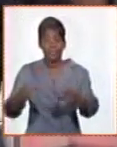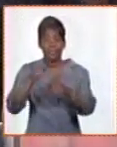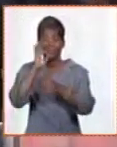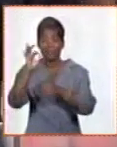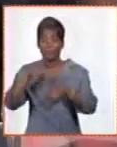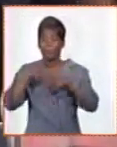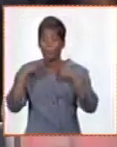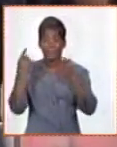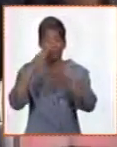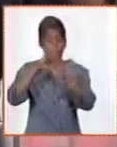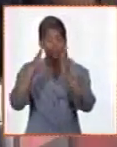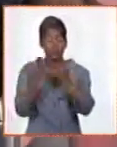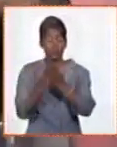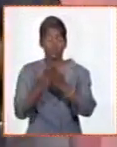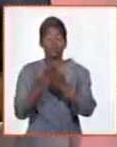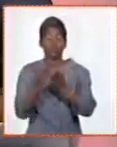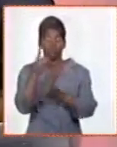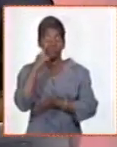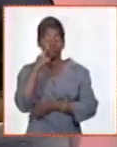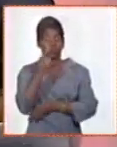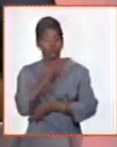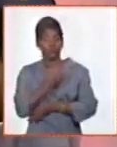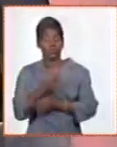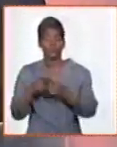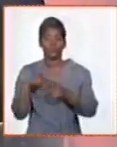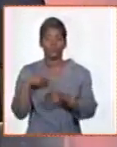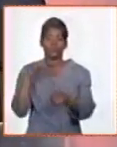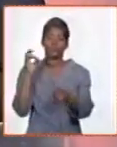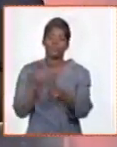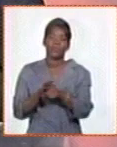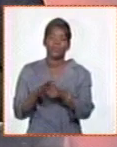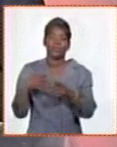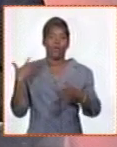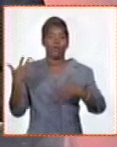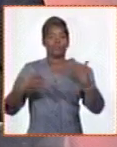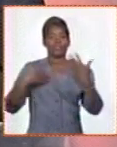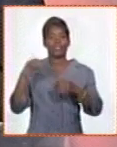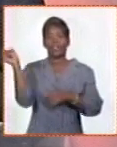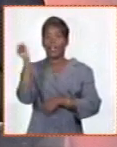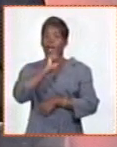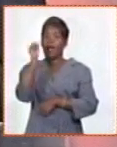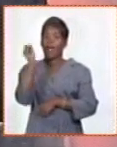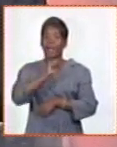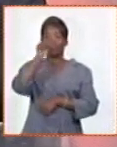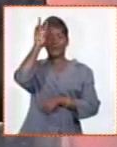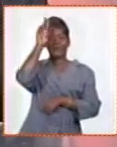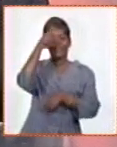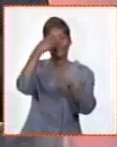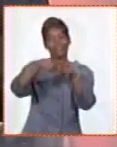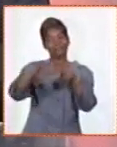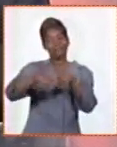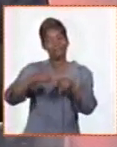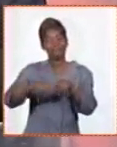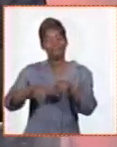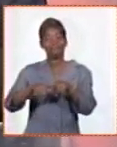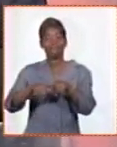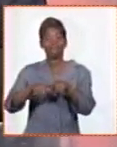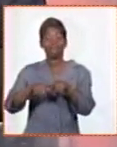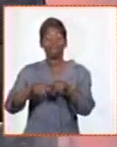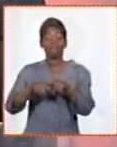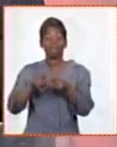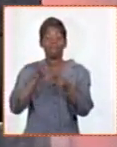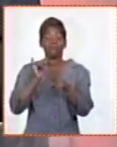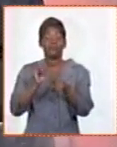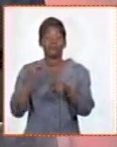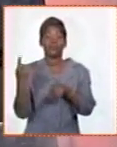de nieve a crecer la alegría ahí, al final yo tenía que decirle a las poblaciones, nosotros pensábamos que les